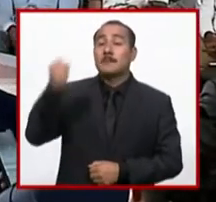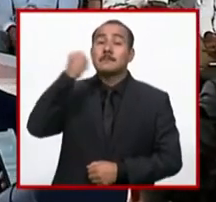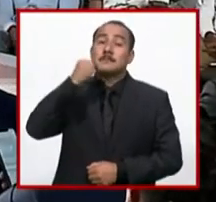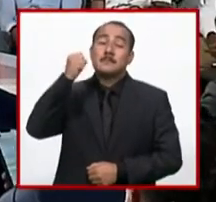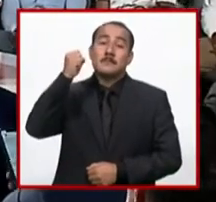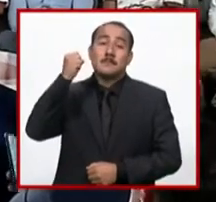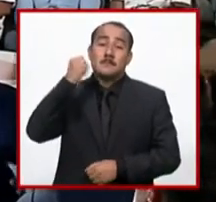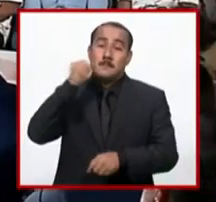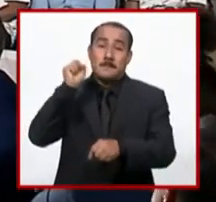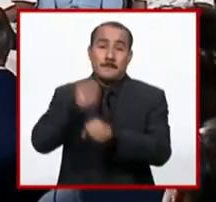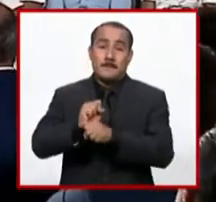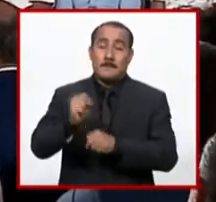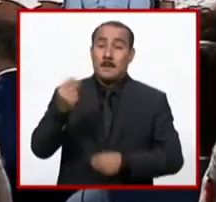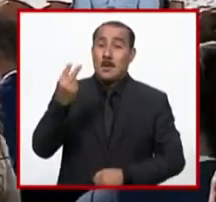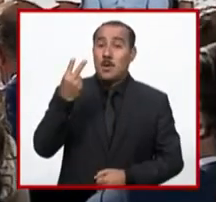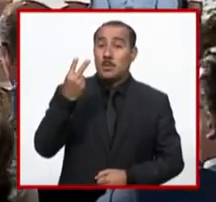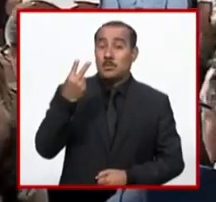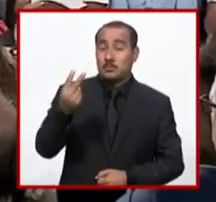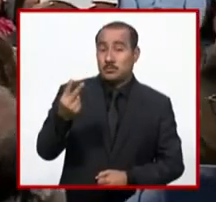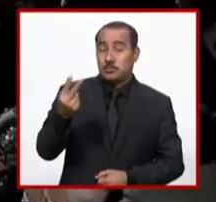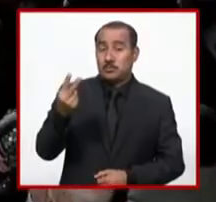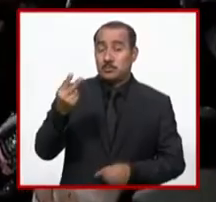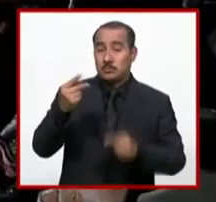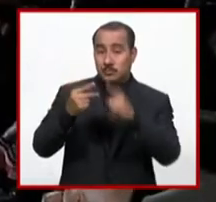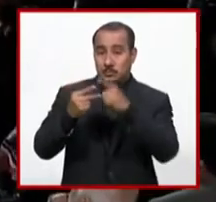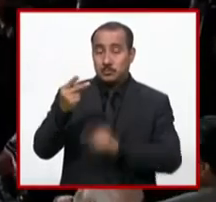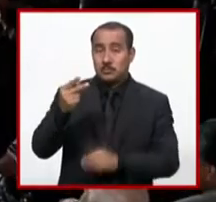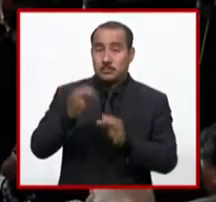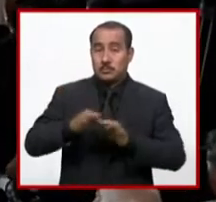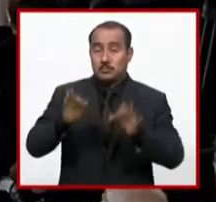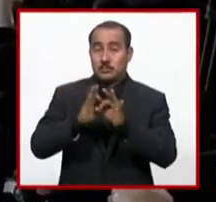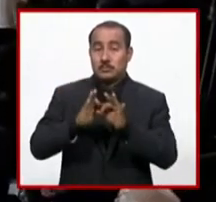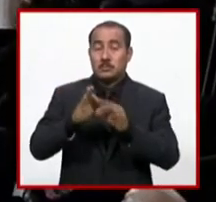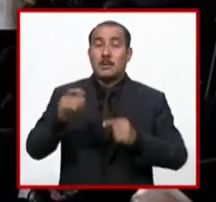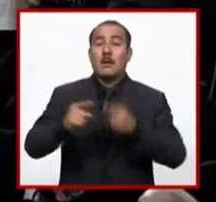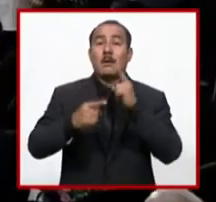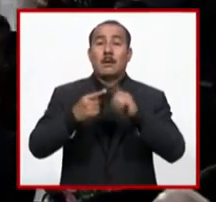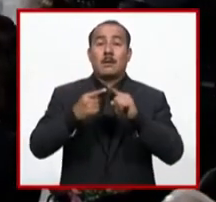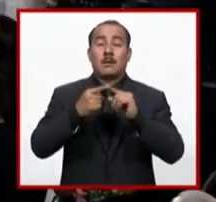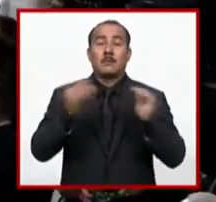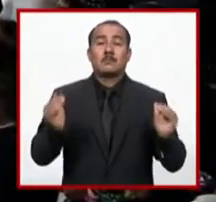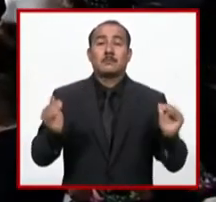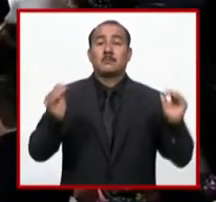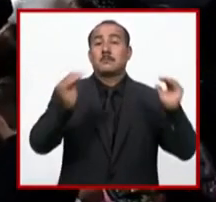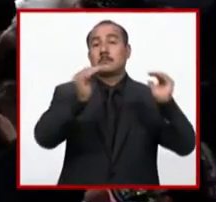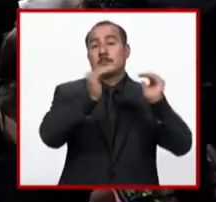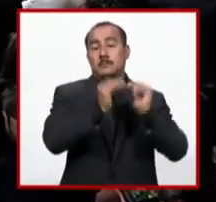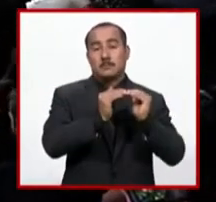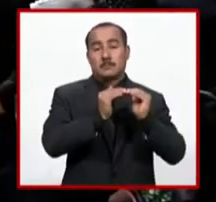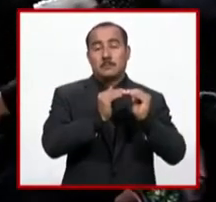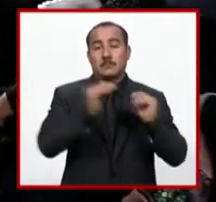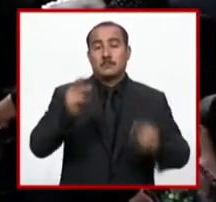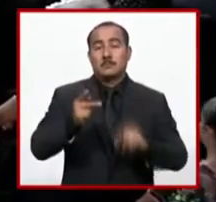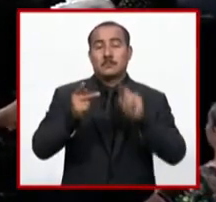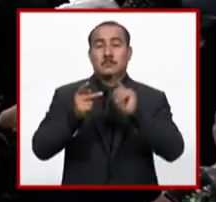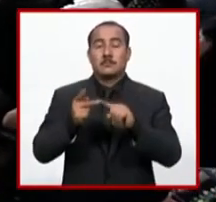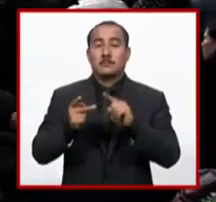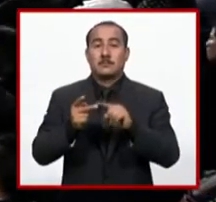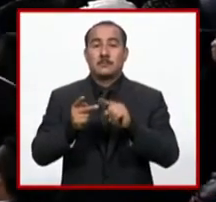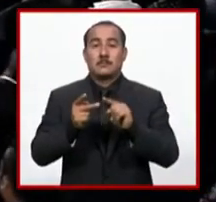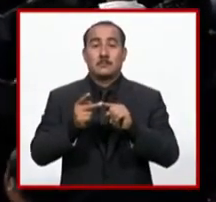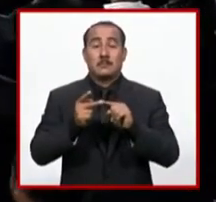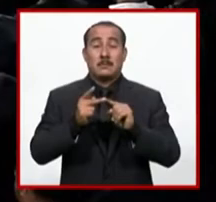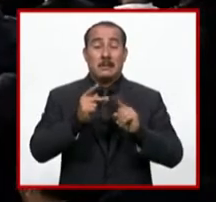han planteado 2 tipos de políticas públicas: aquellas que tienen que ver con la igualdad y aquellas que tienen que ver